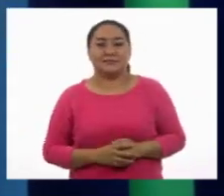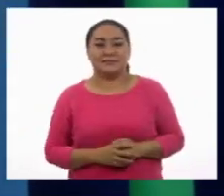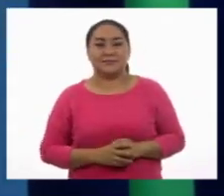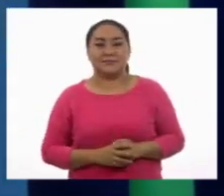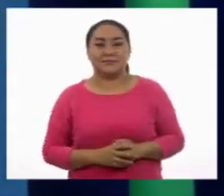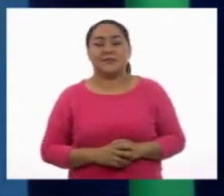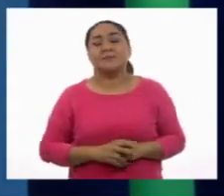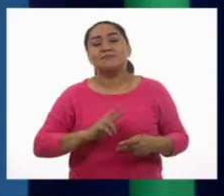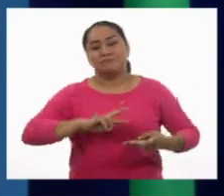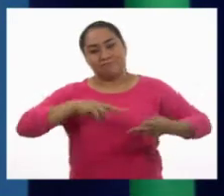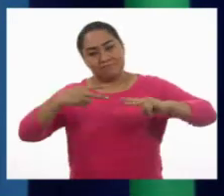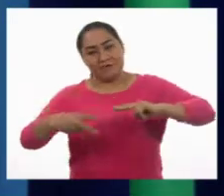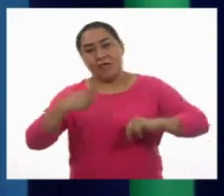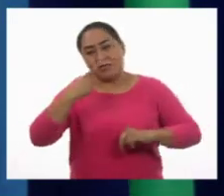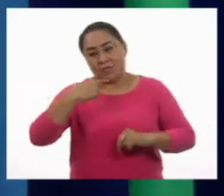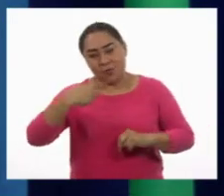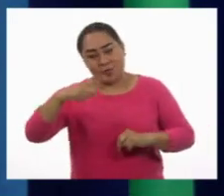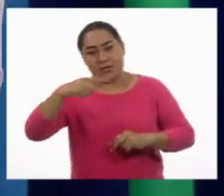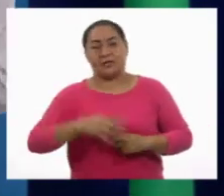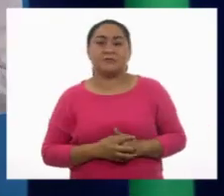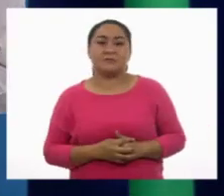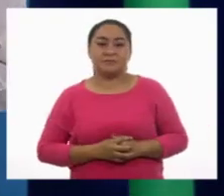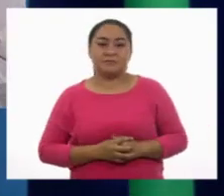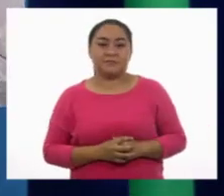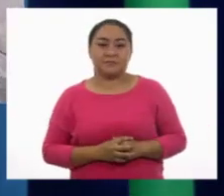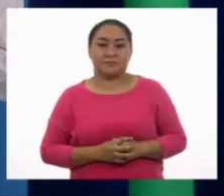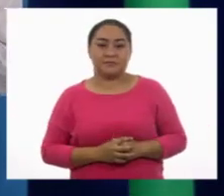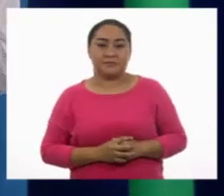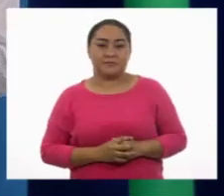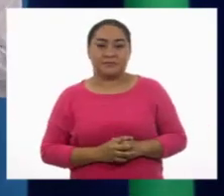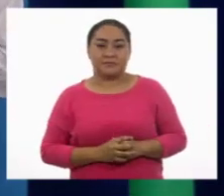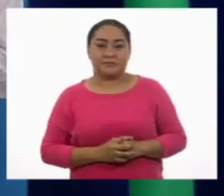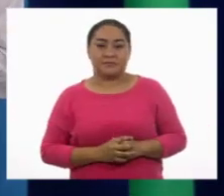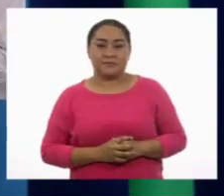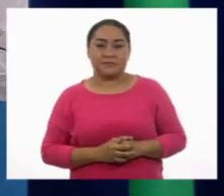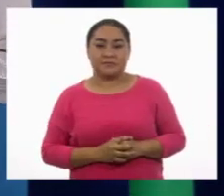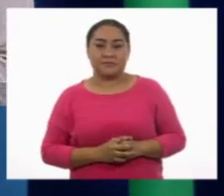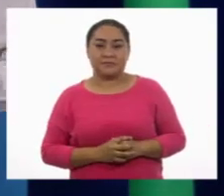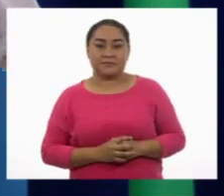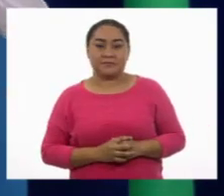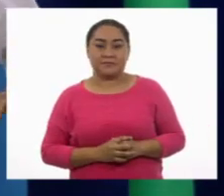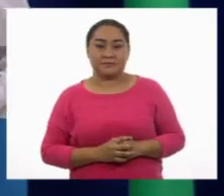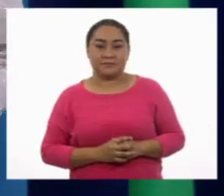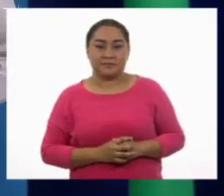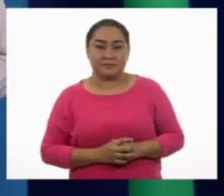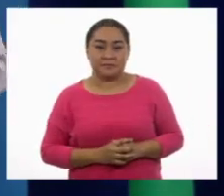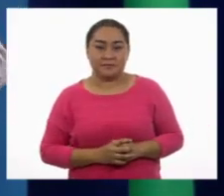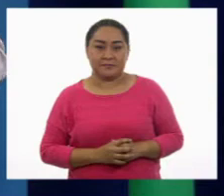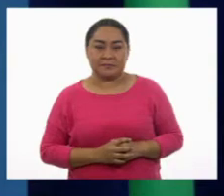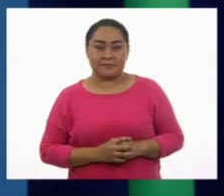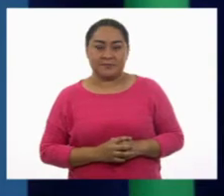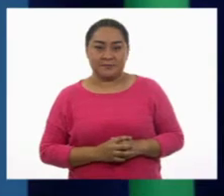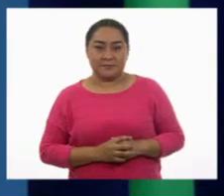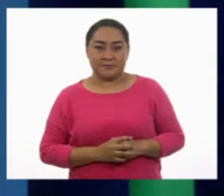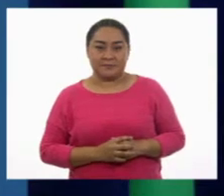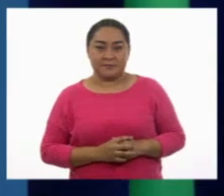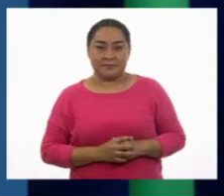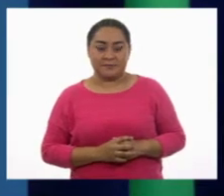Patipaguase in. Tikipanulisti in un similver. Nimis Tlaquegua,